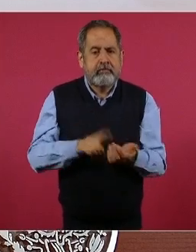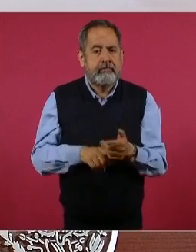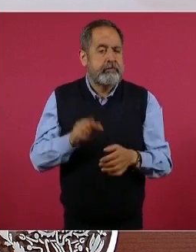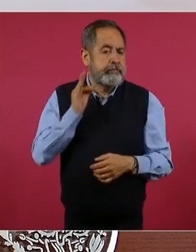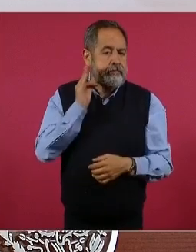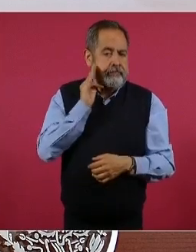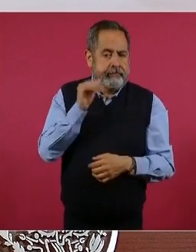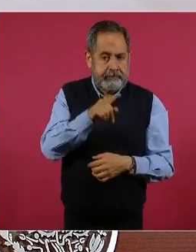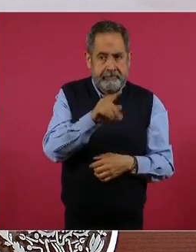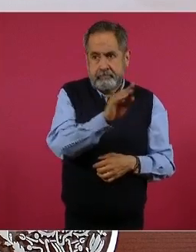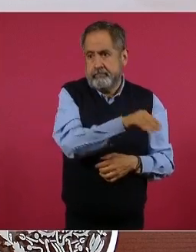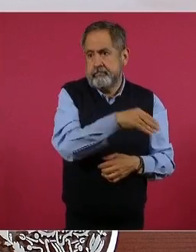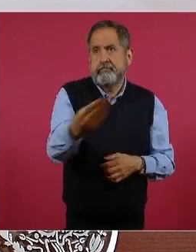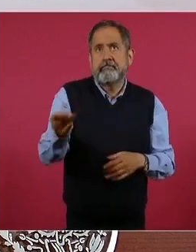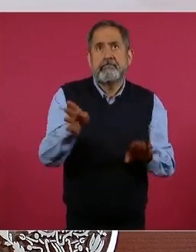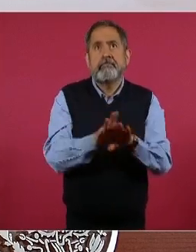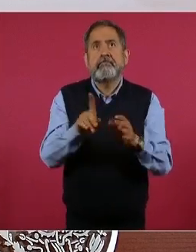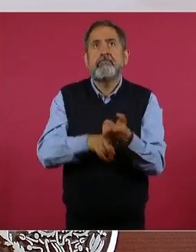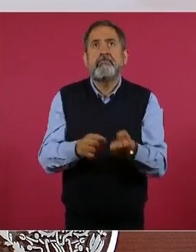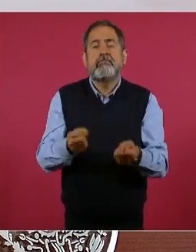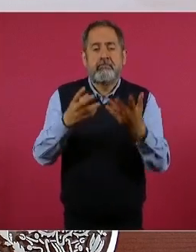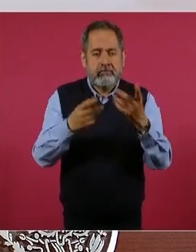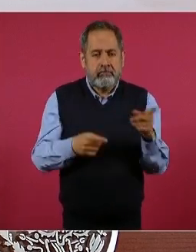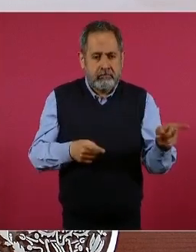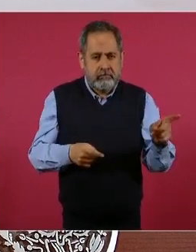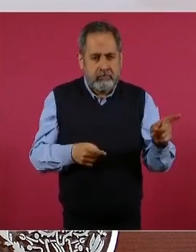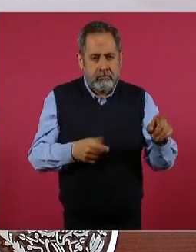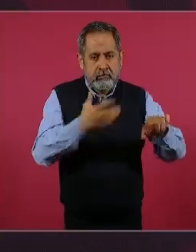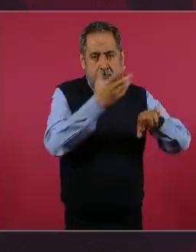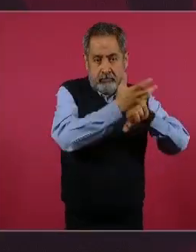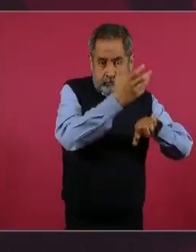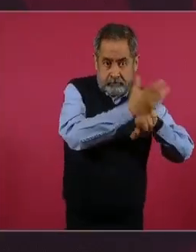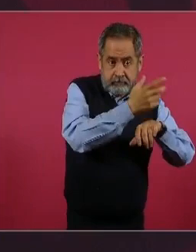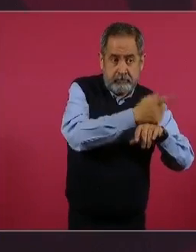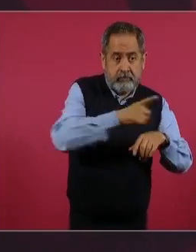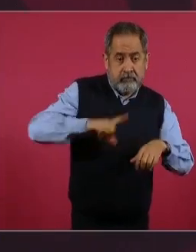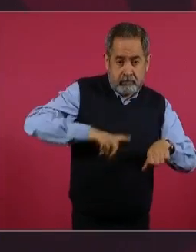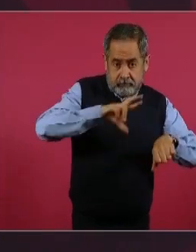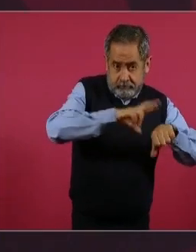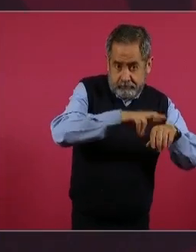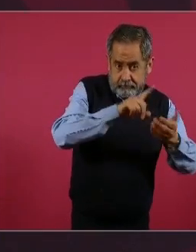Fiscalía recibió del Departamento de Justicia